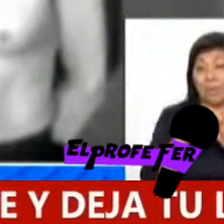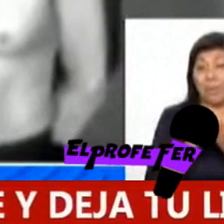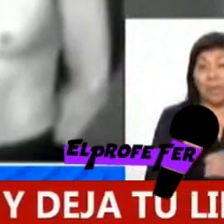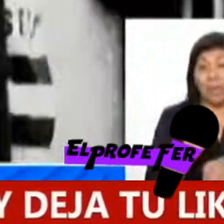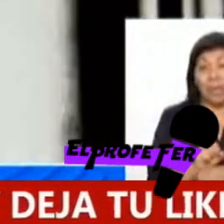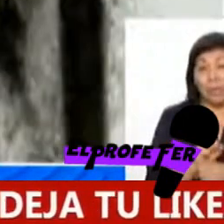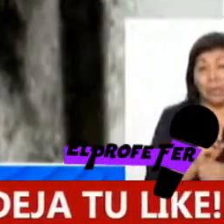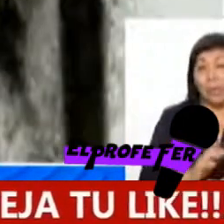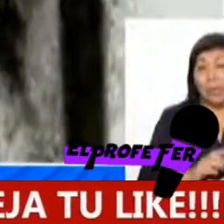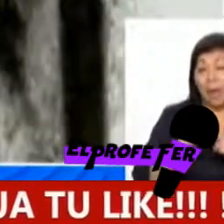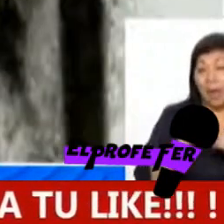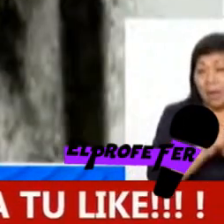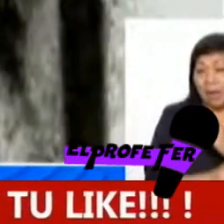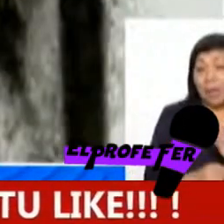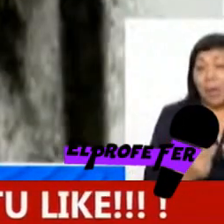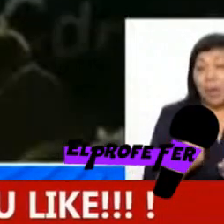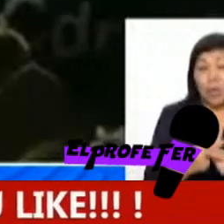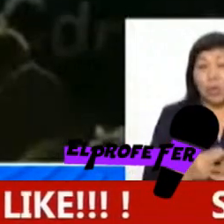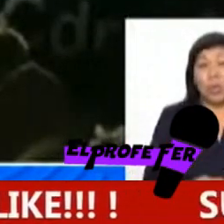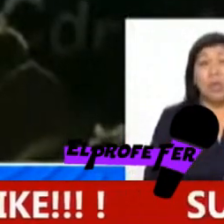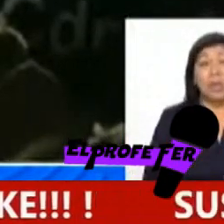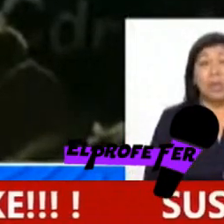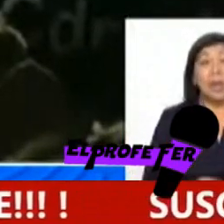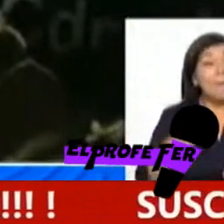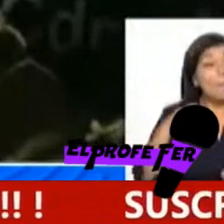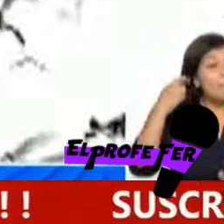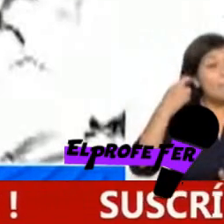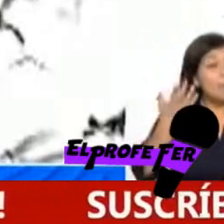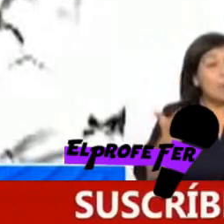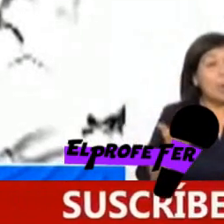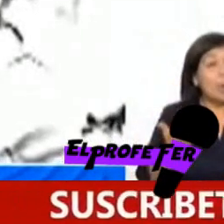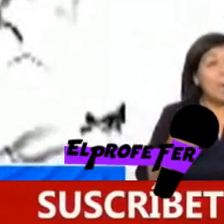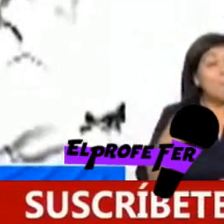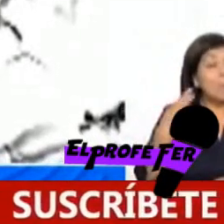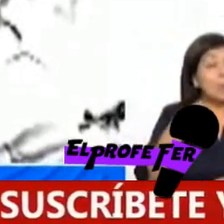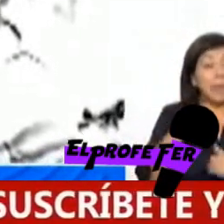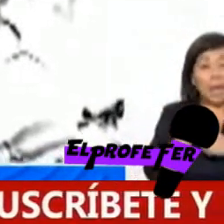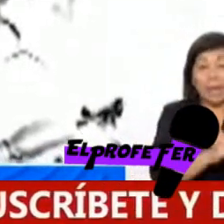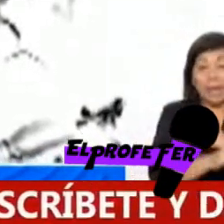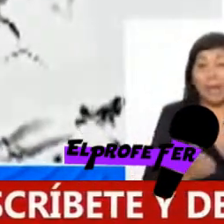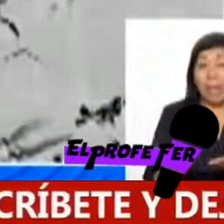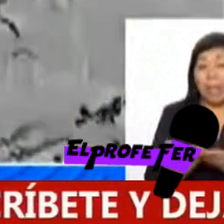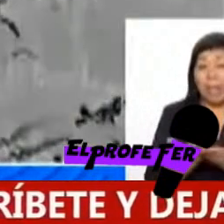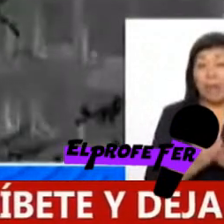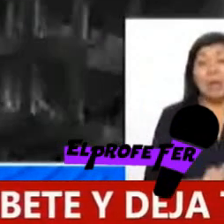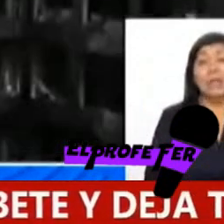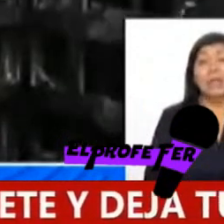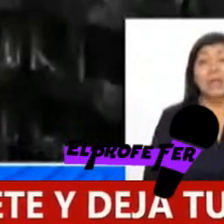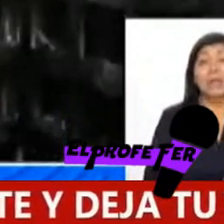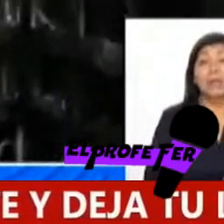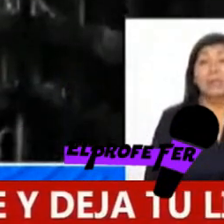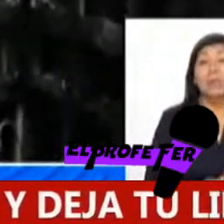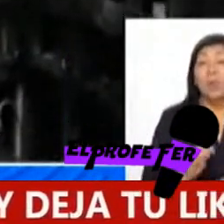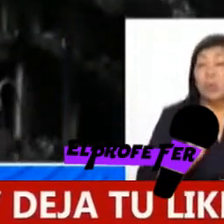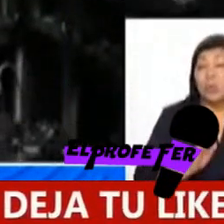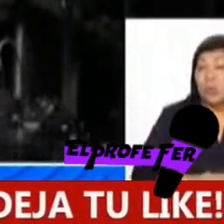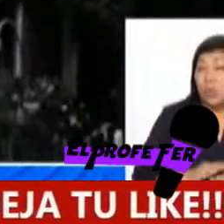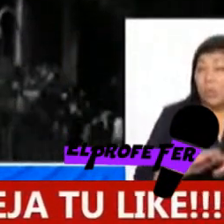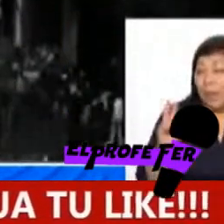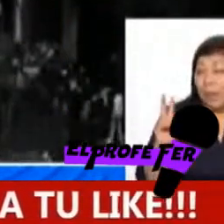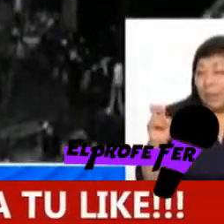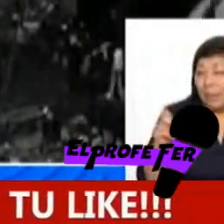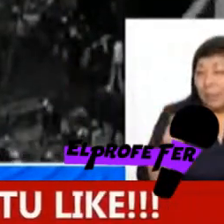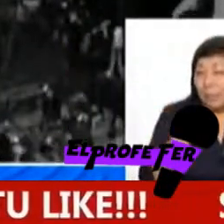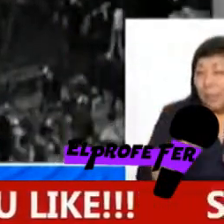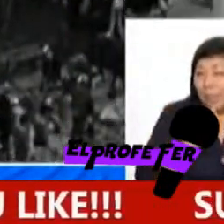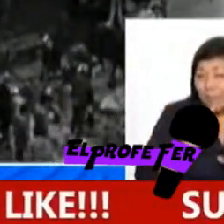Educativo Nacional, al que nosotros denominamos la política de las políticas nacionales educativas. Con relación al tema